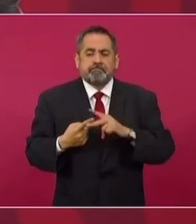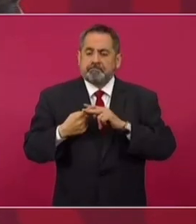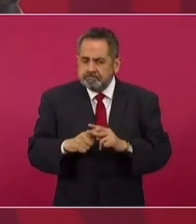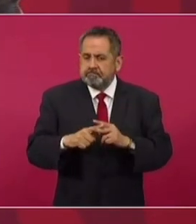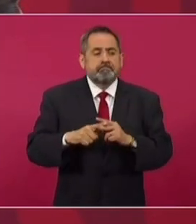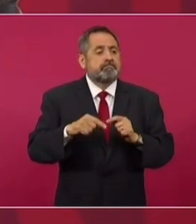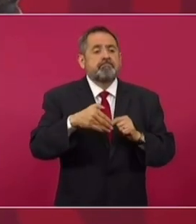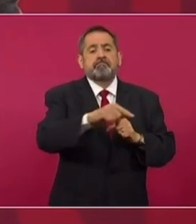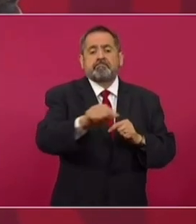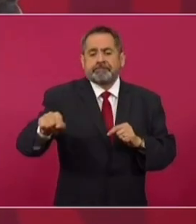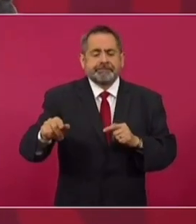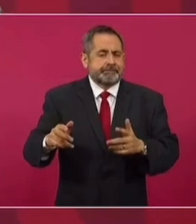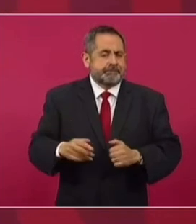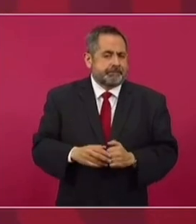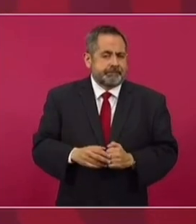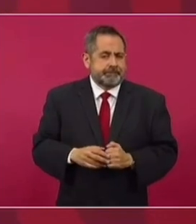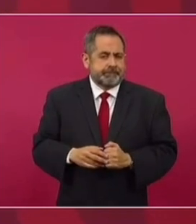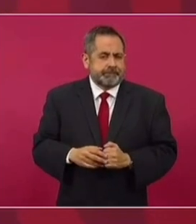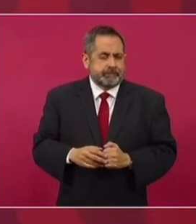iniciar